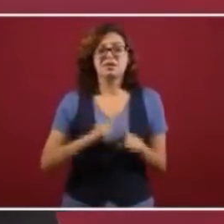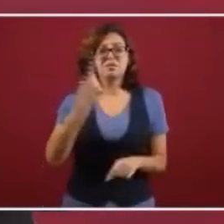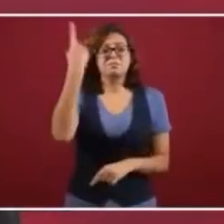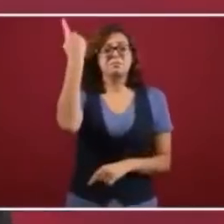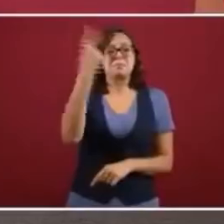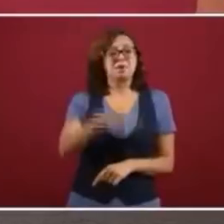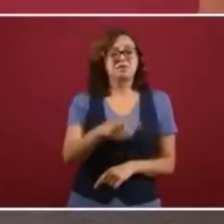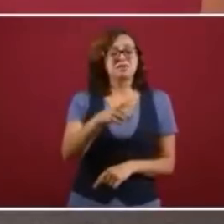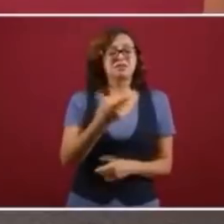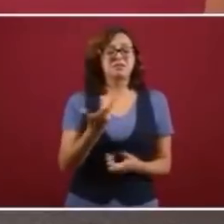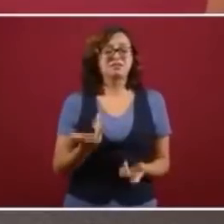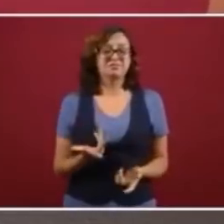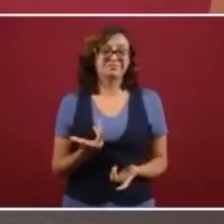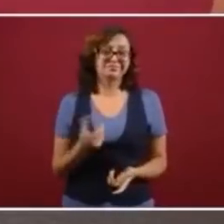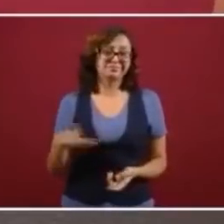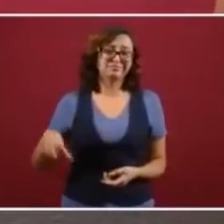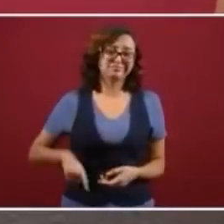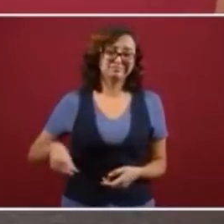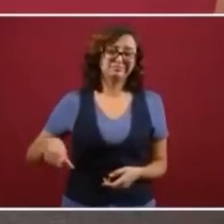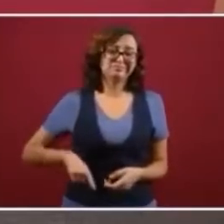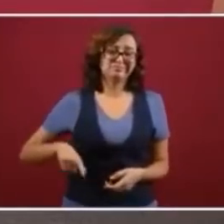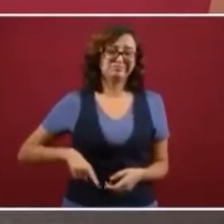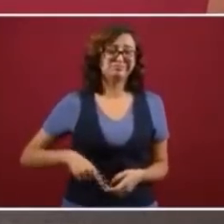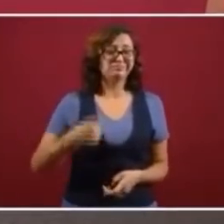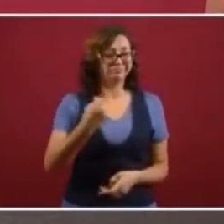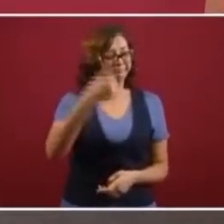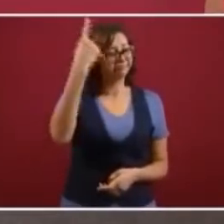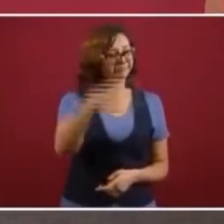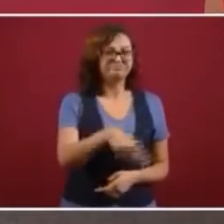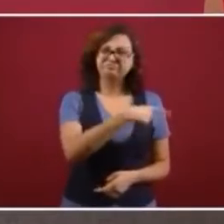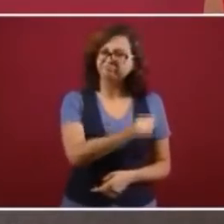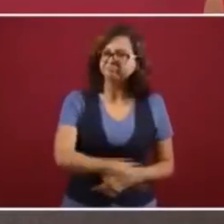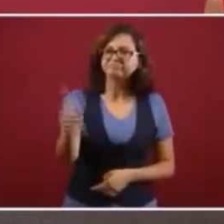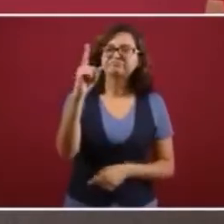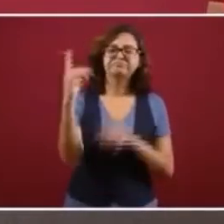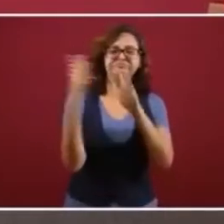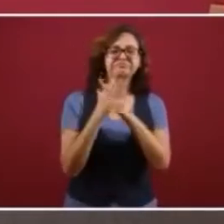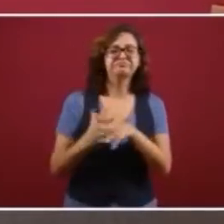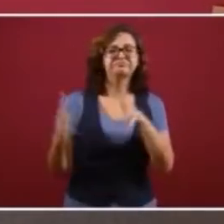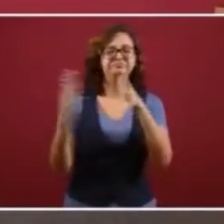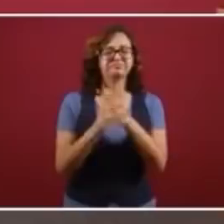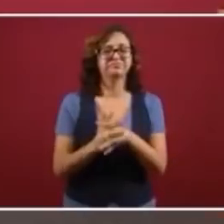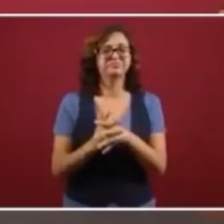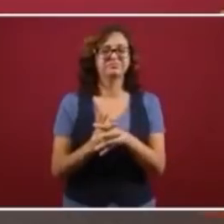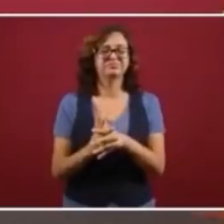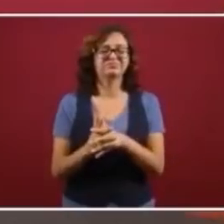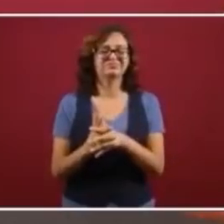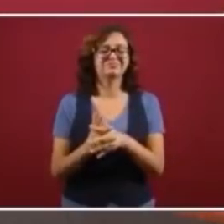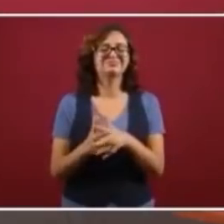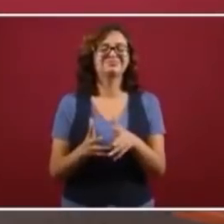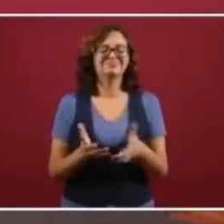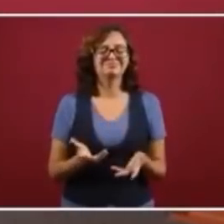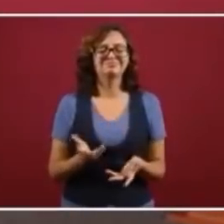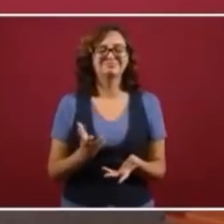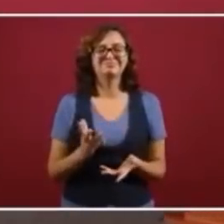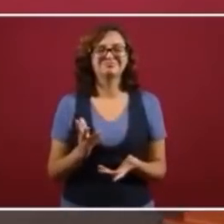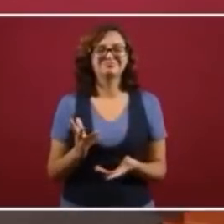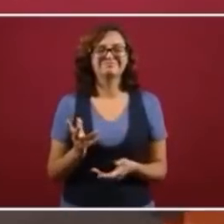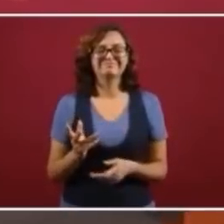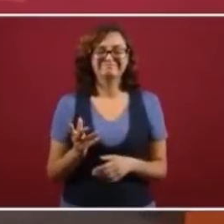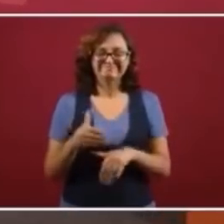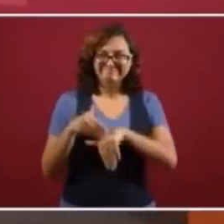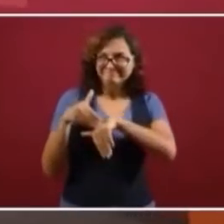para ir a los enfrentamientos, a llevar a cabo una